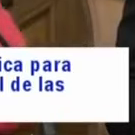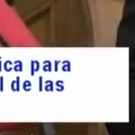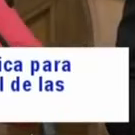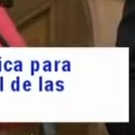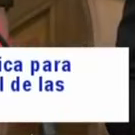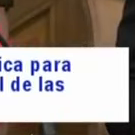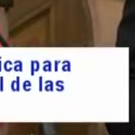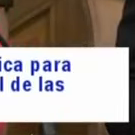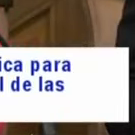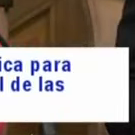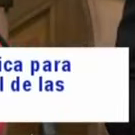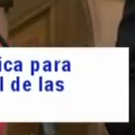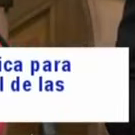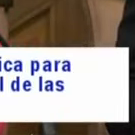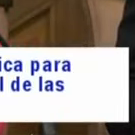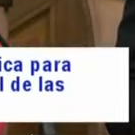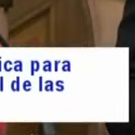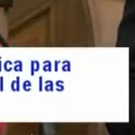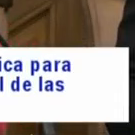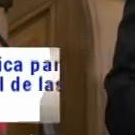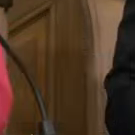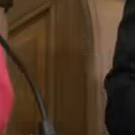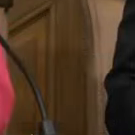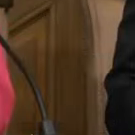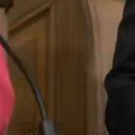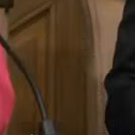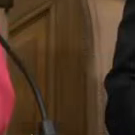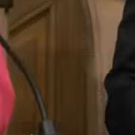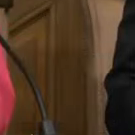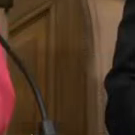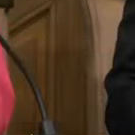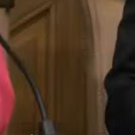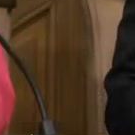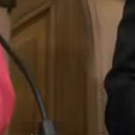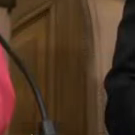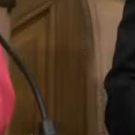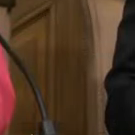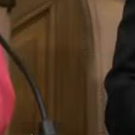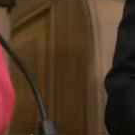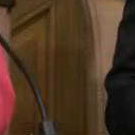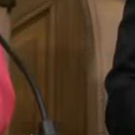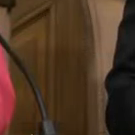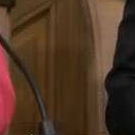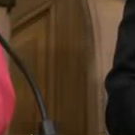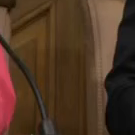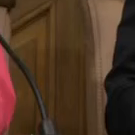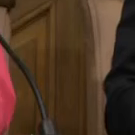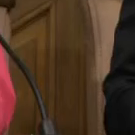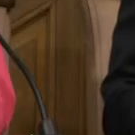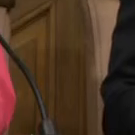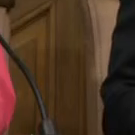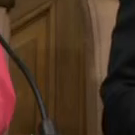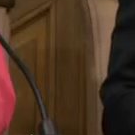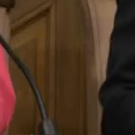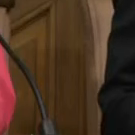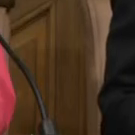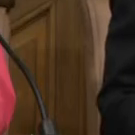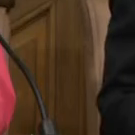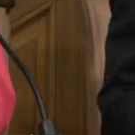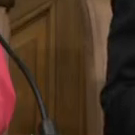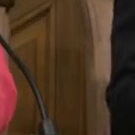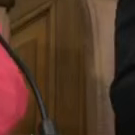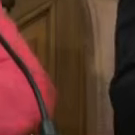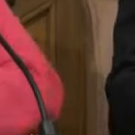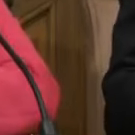de discapacidad, las cuales no podrán exceder de 60 horas ni ser menor de 30 horas, distribuidas de conformidad